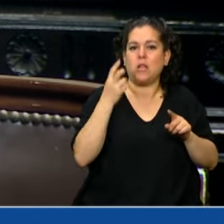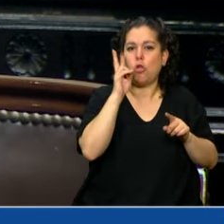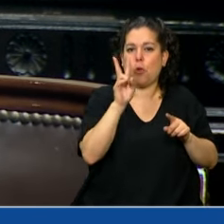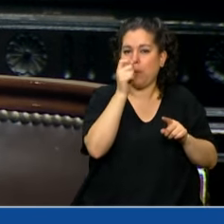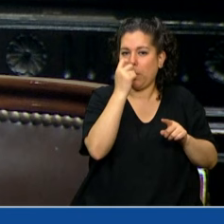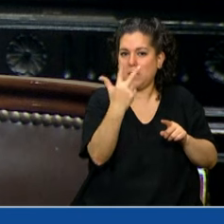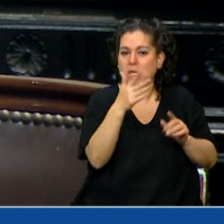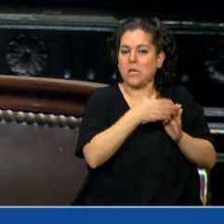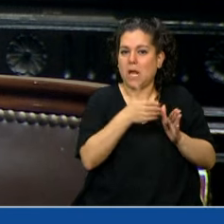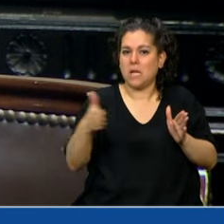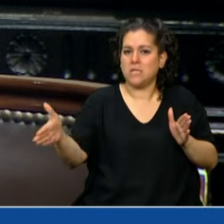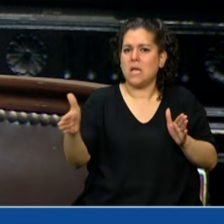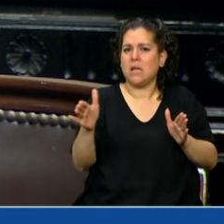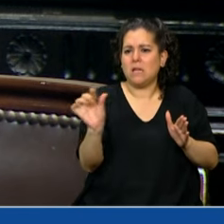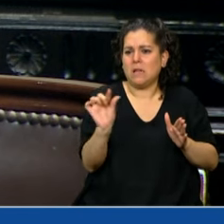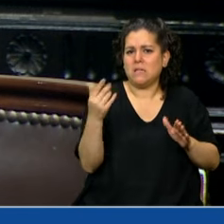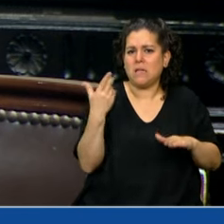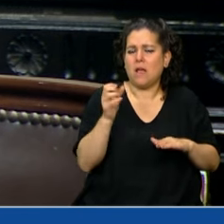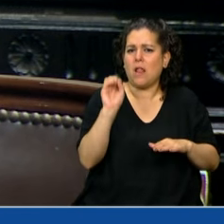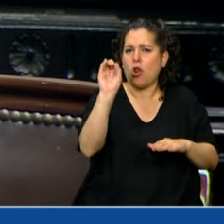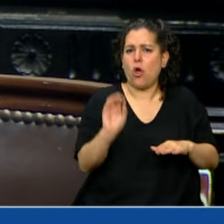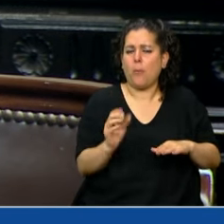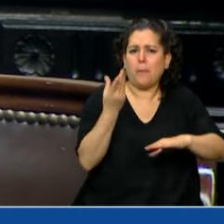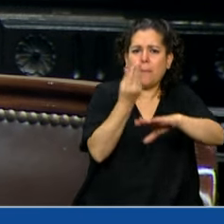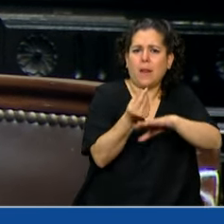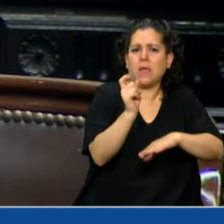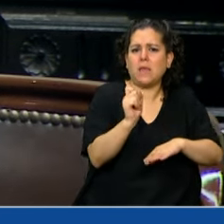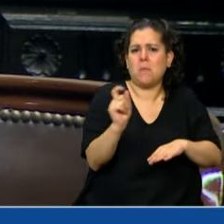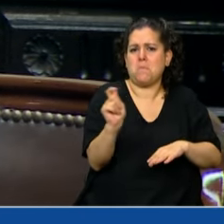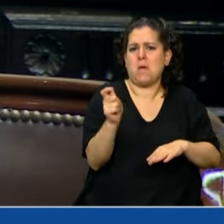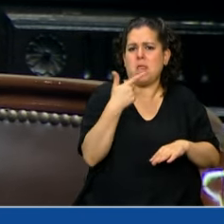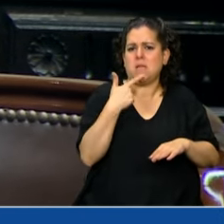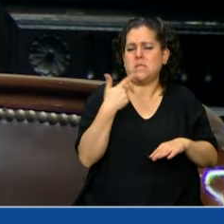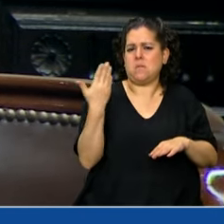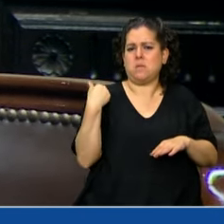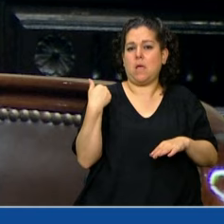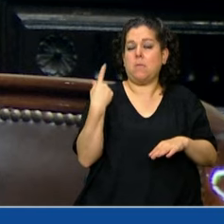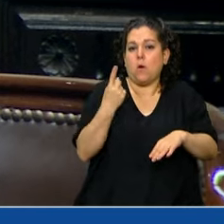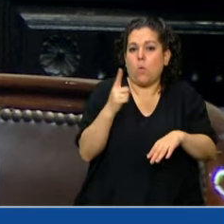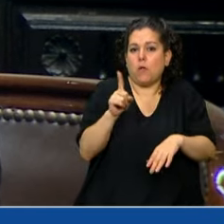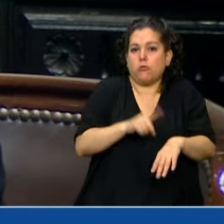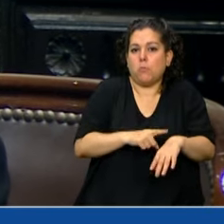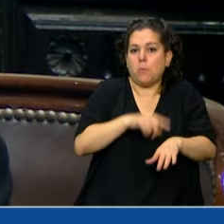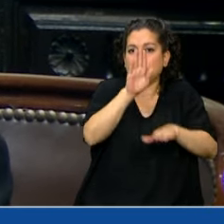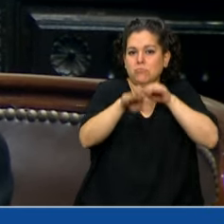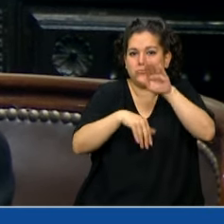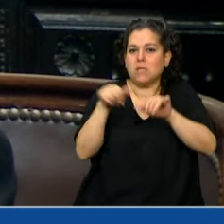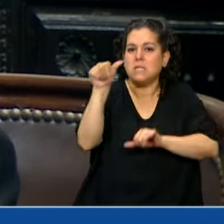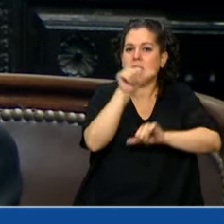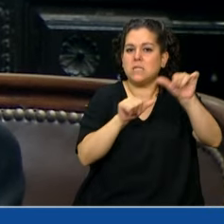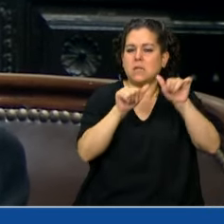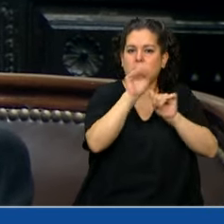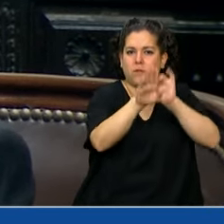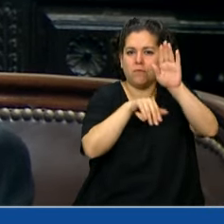2023 recién se hicieron en septiembre cuando fueron convocados los científicos